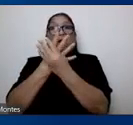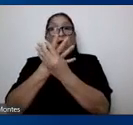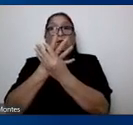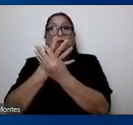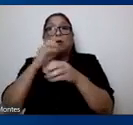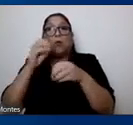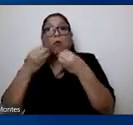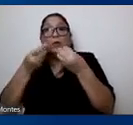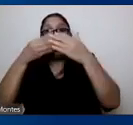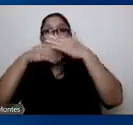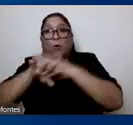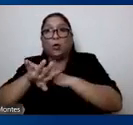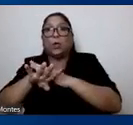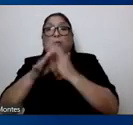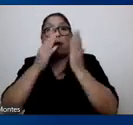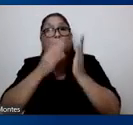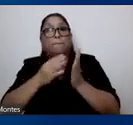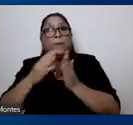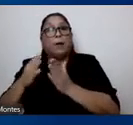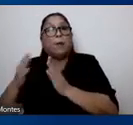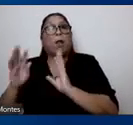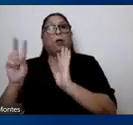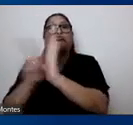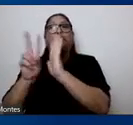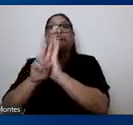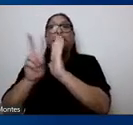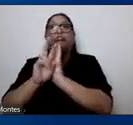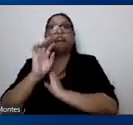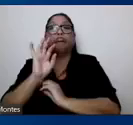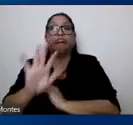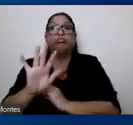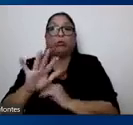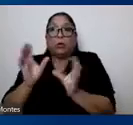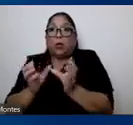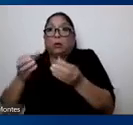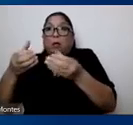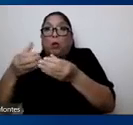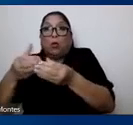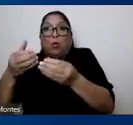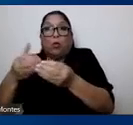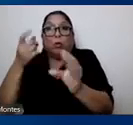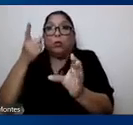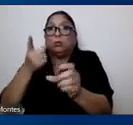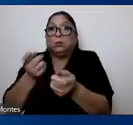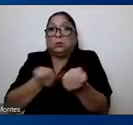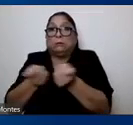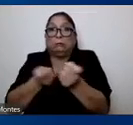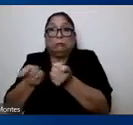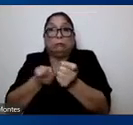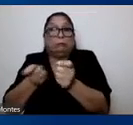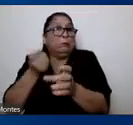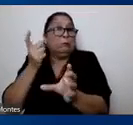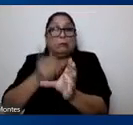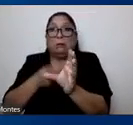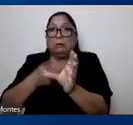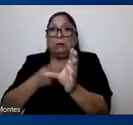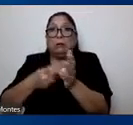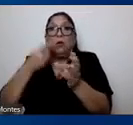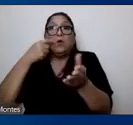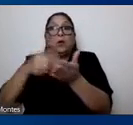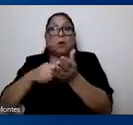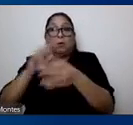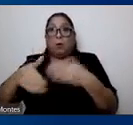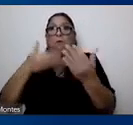por dentro organizadas a voluntad del grupo subversivo Sendero Luminoso, que había configurado en